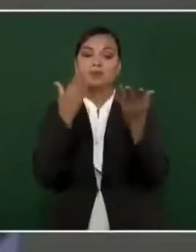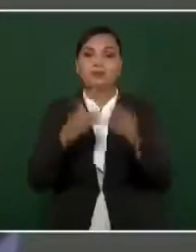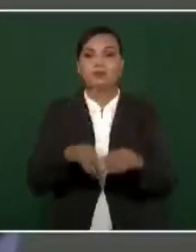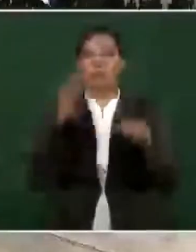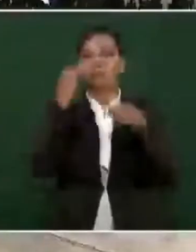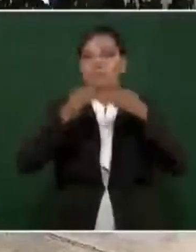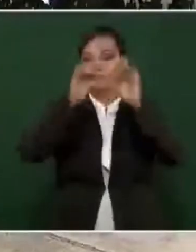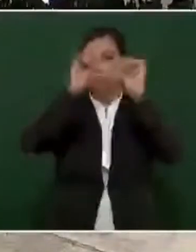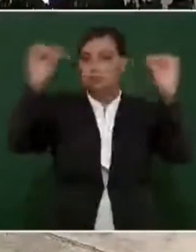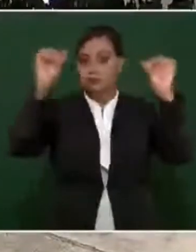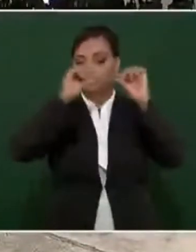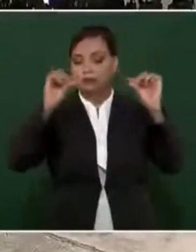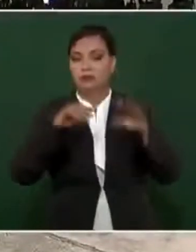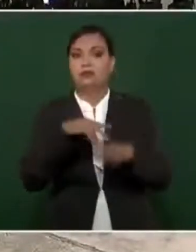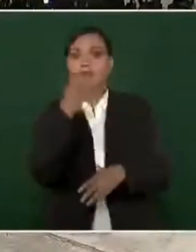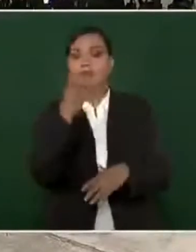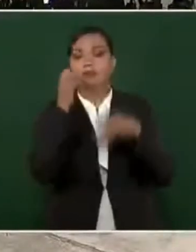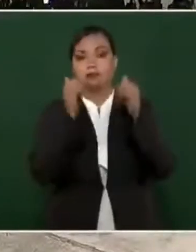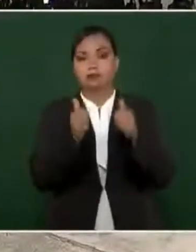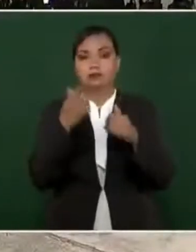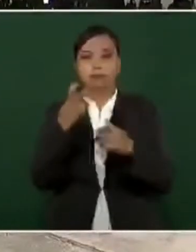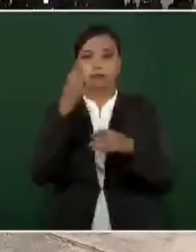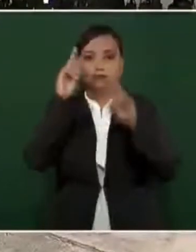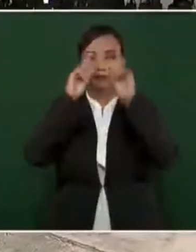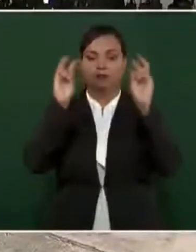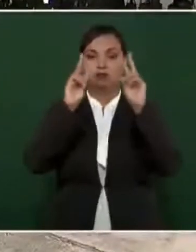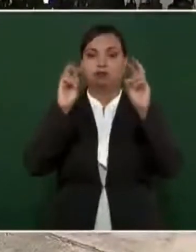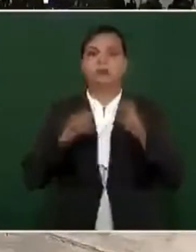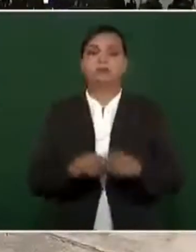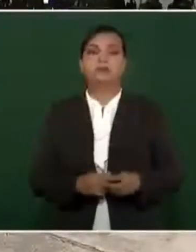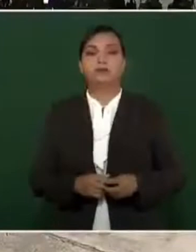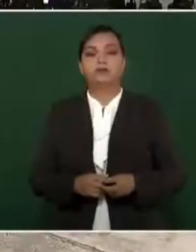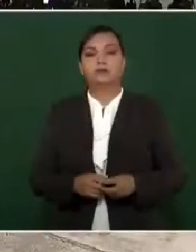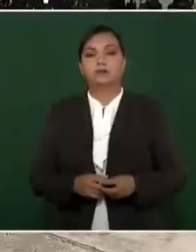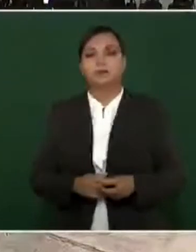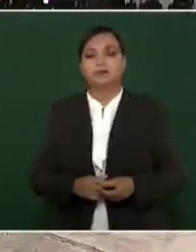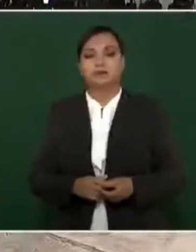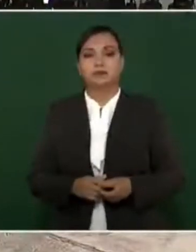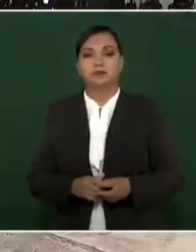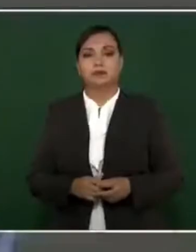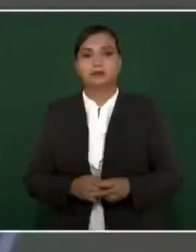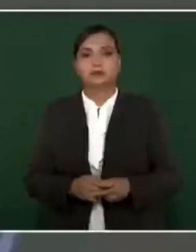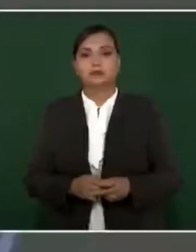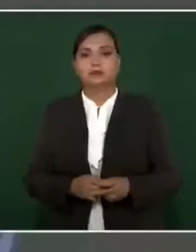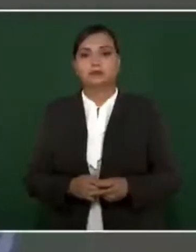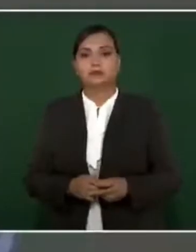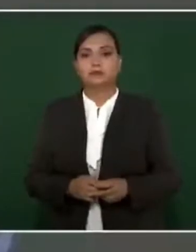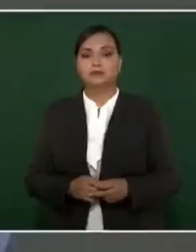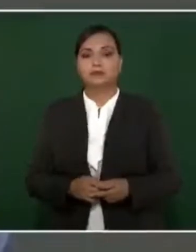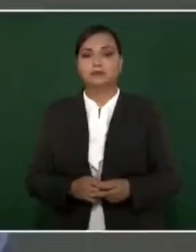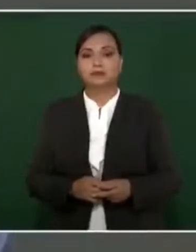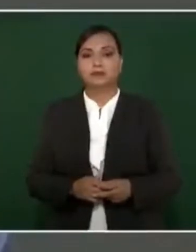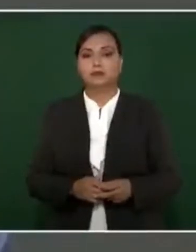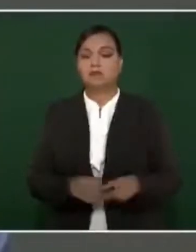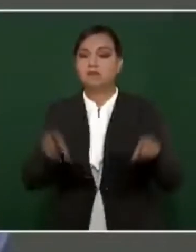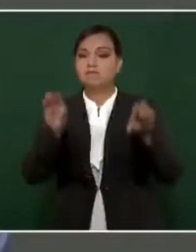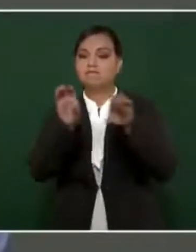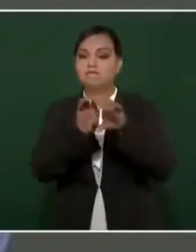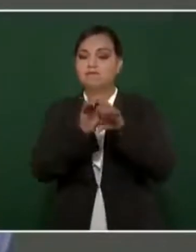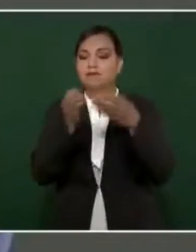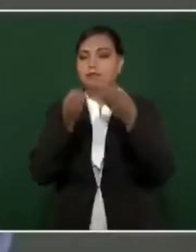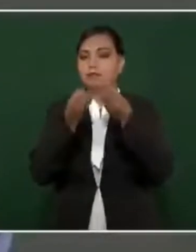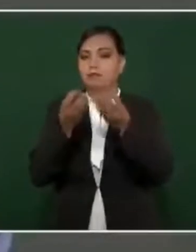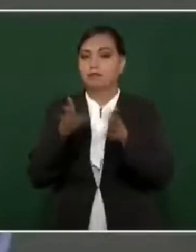Sobre cómo vamos a dejar al gobierno, yo creo que, mejor dicho, cómo va a